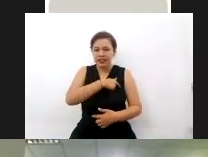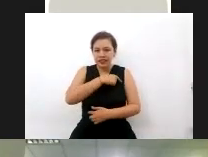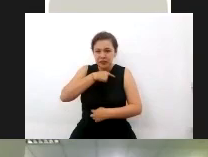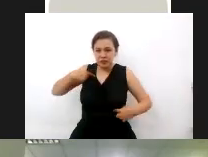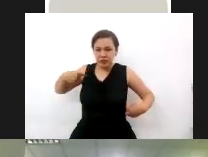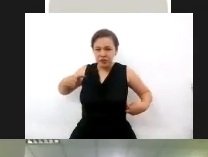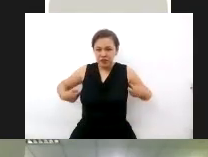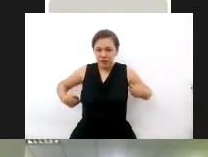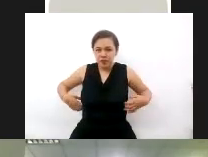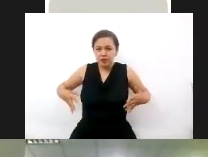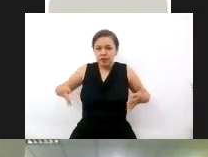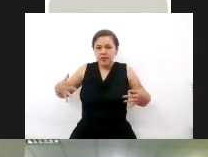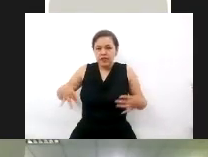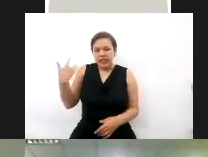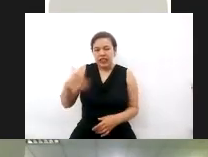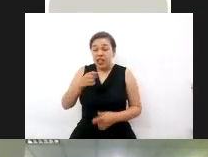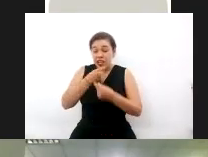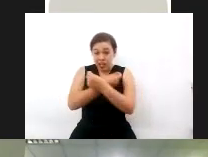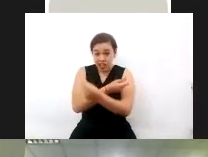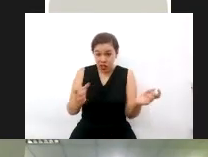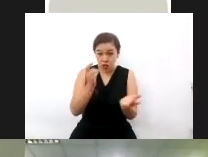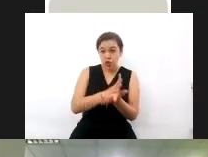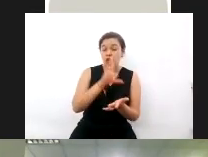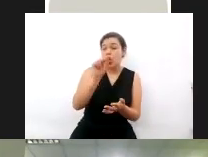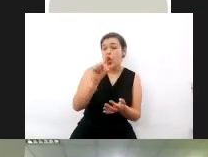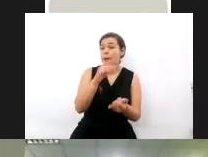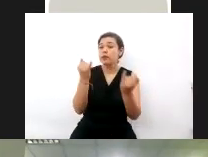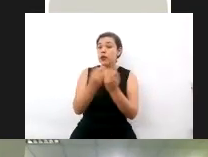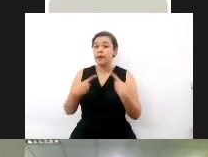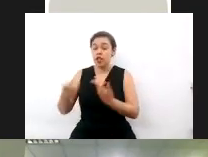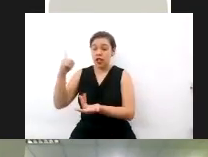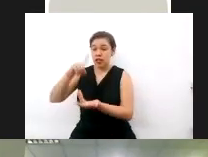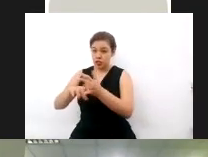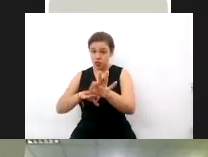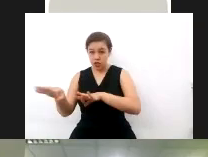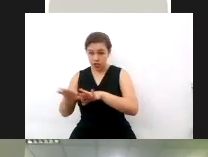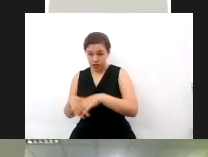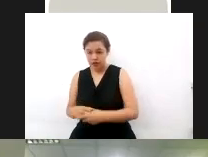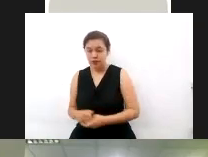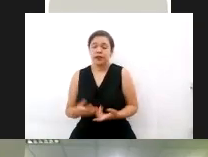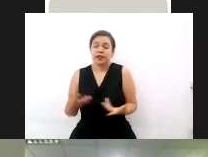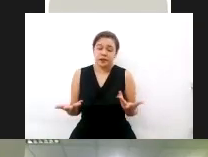Esto también aplica no solo para los niños, sino también para el personal que labora ahí. Entonces,